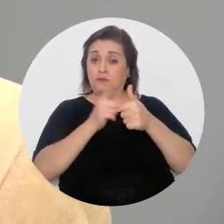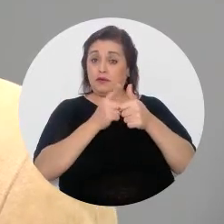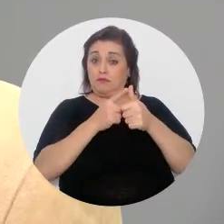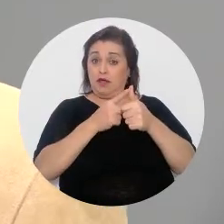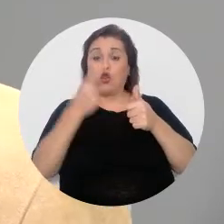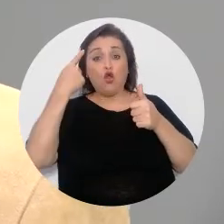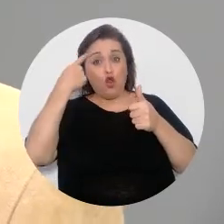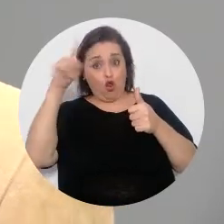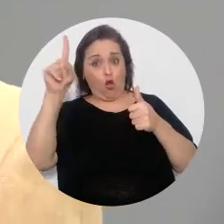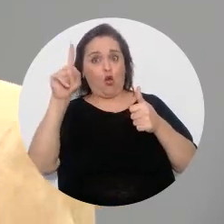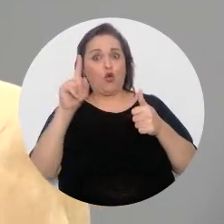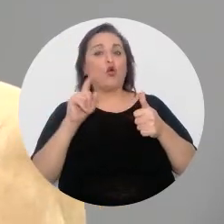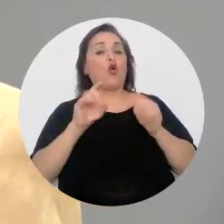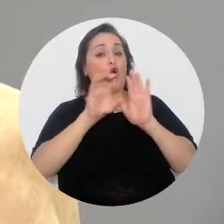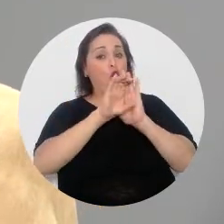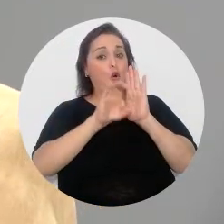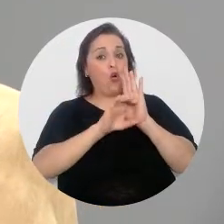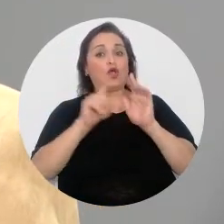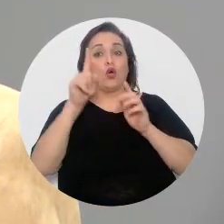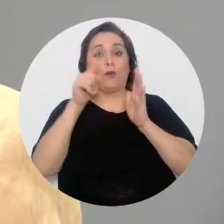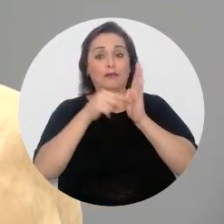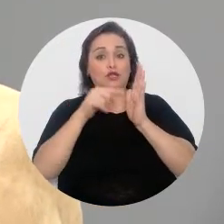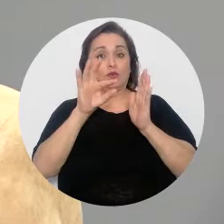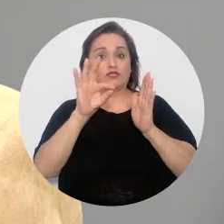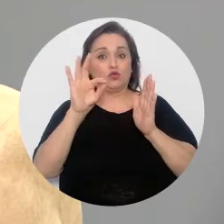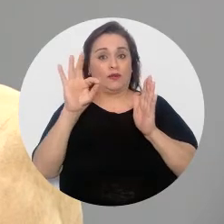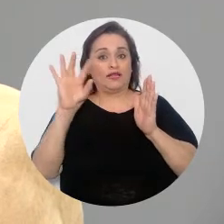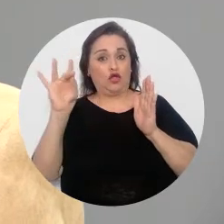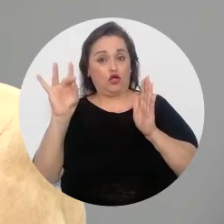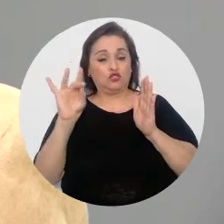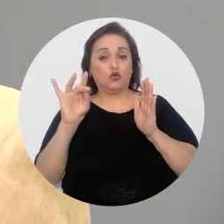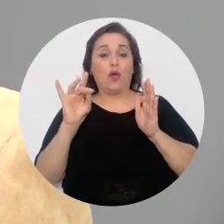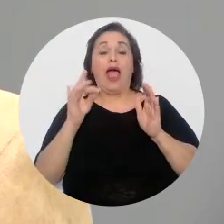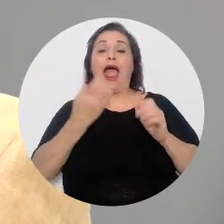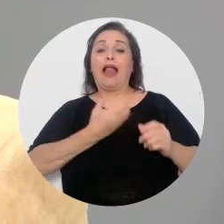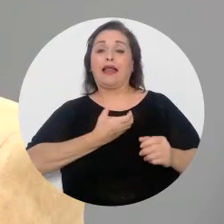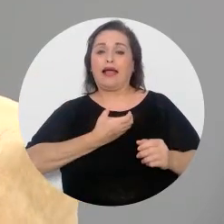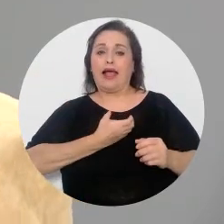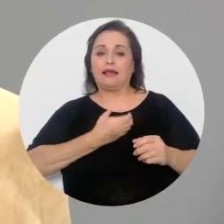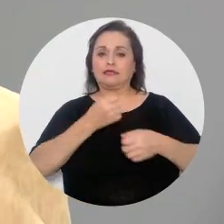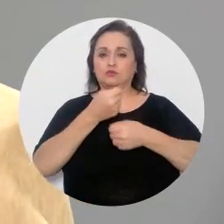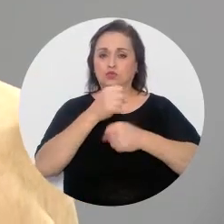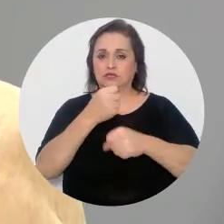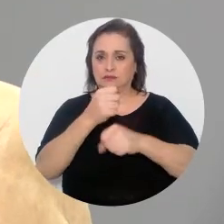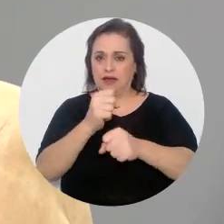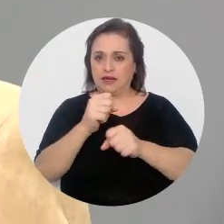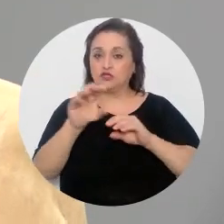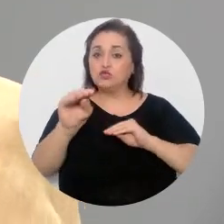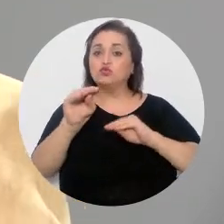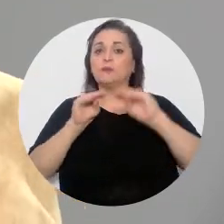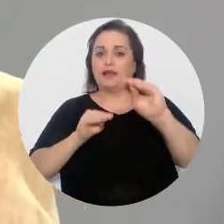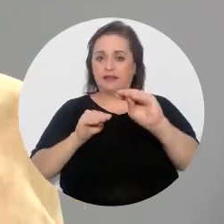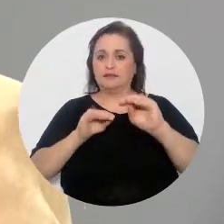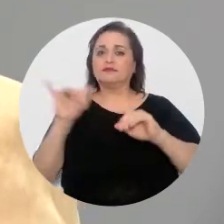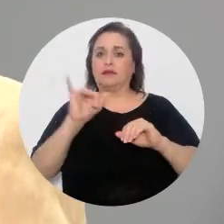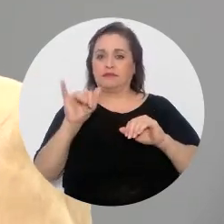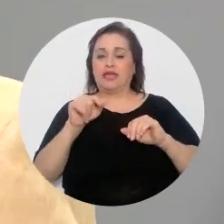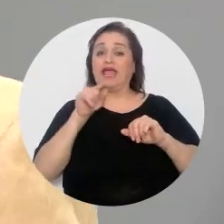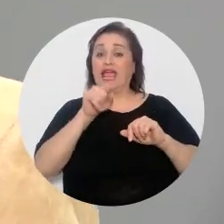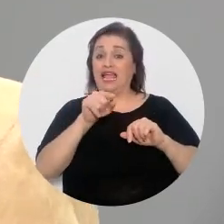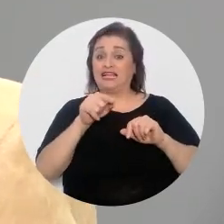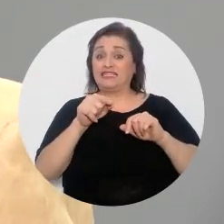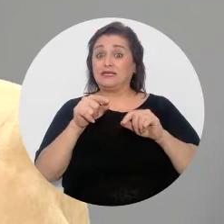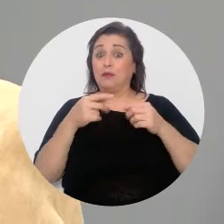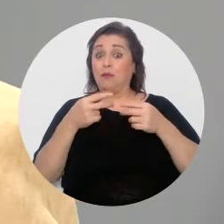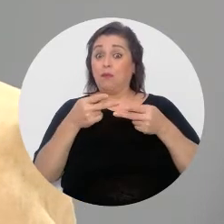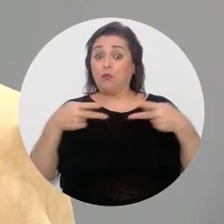Primero, esto es otro logro también del Código de 1998, las alcaldías municipales y sus suplencias.